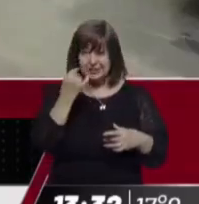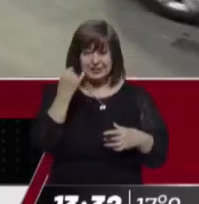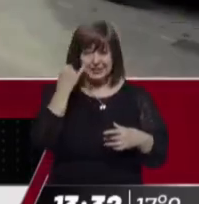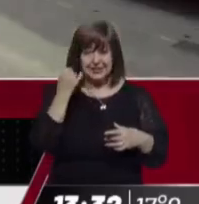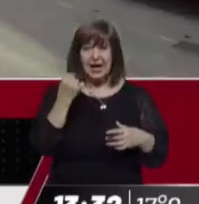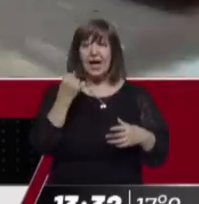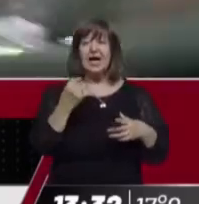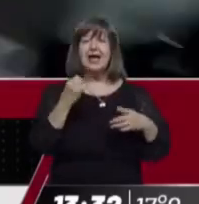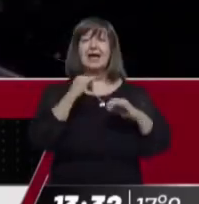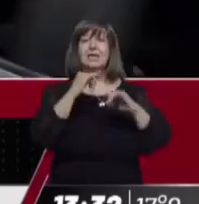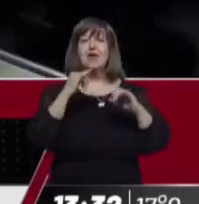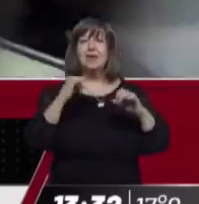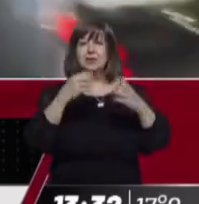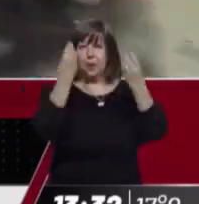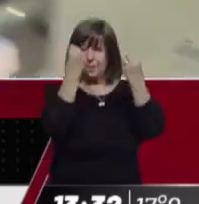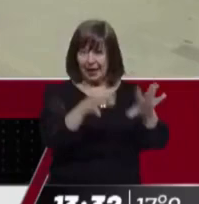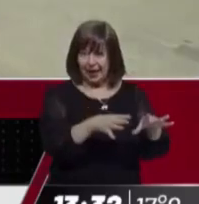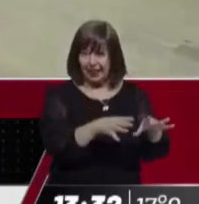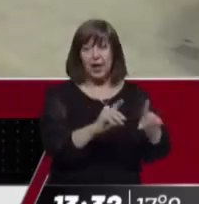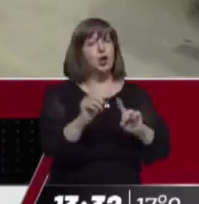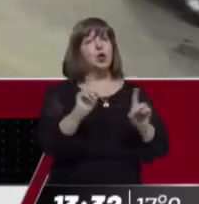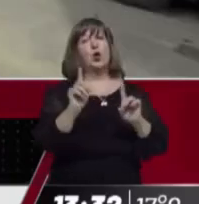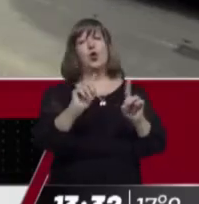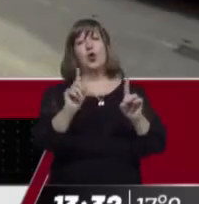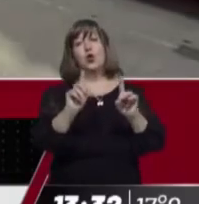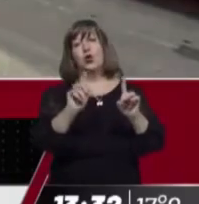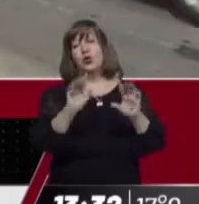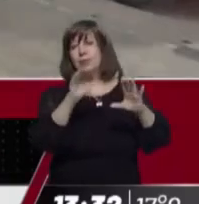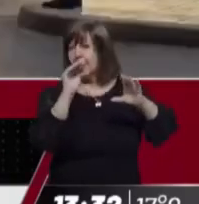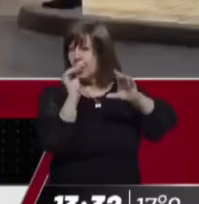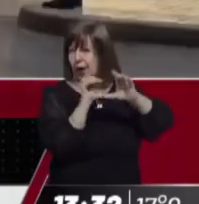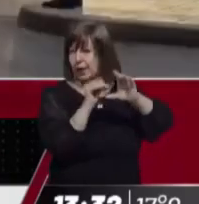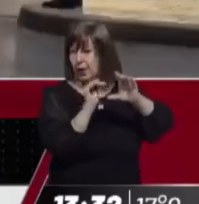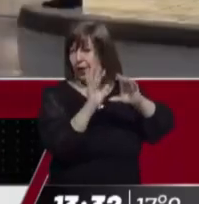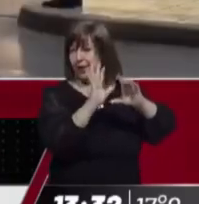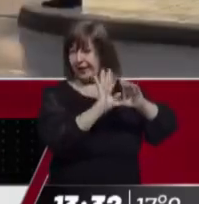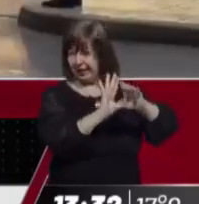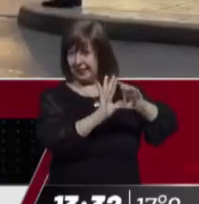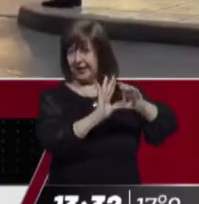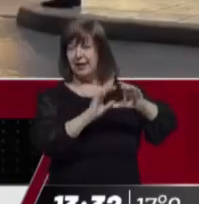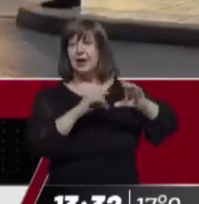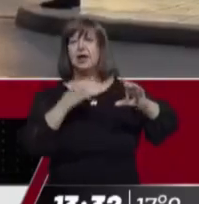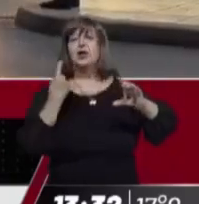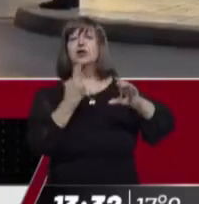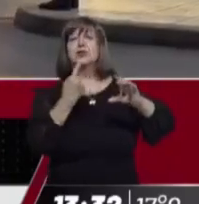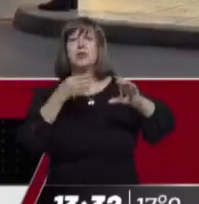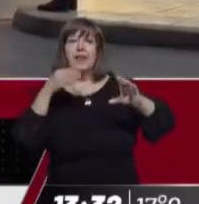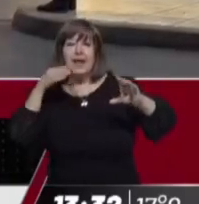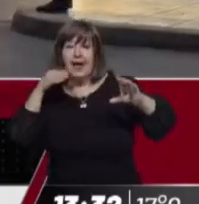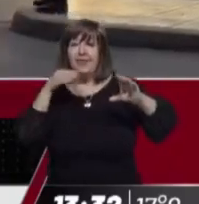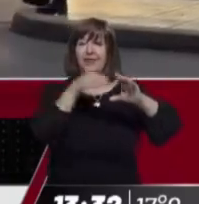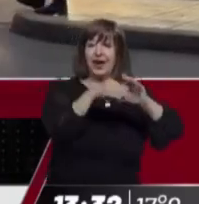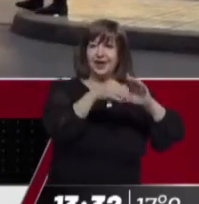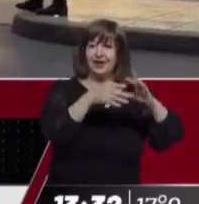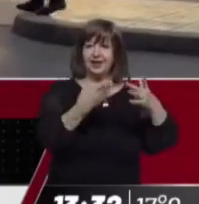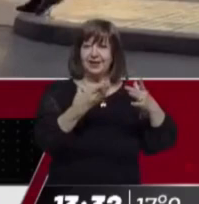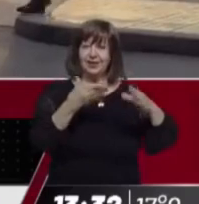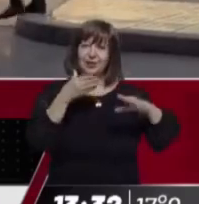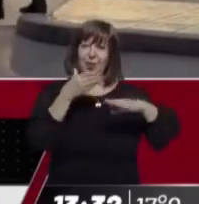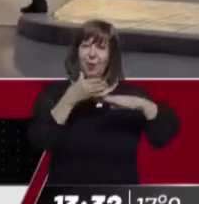No, hasta acá no. No, la información está, el inconveniente es que no pueden hacerlo